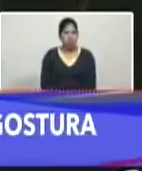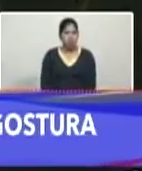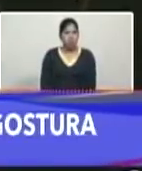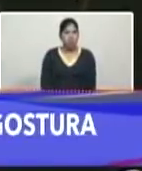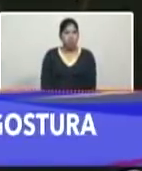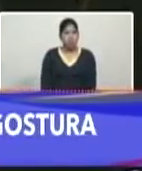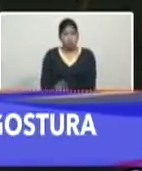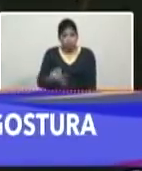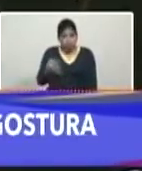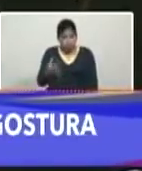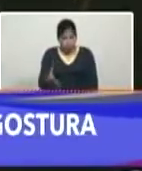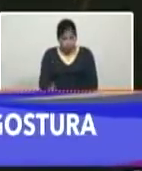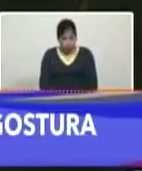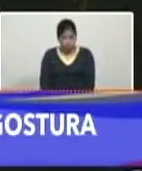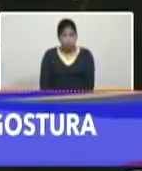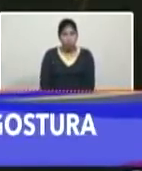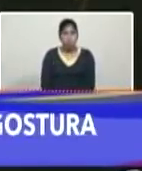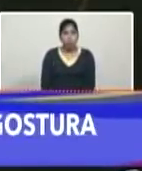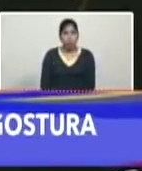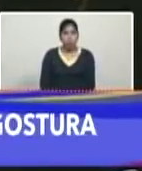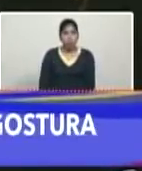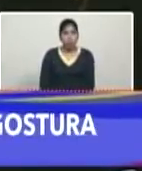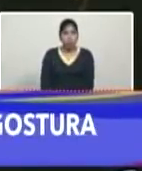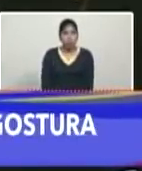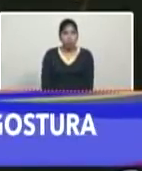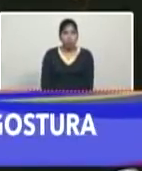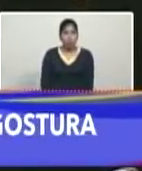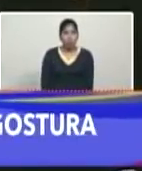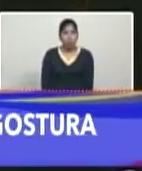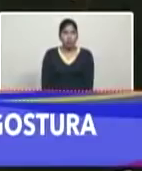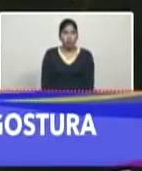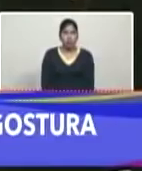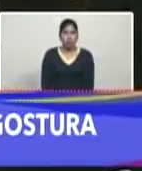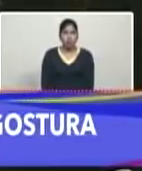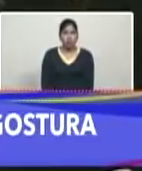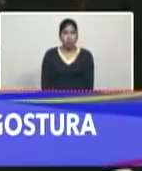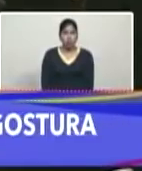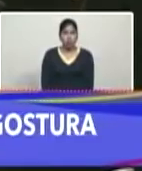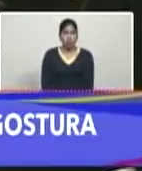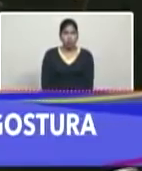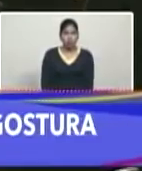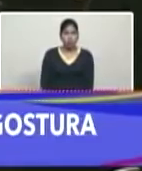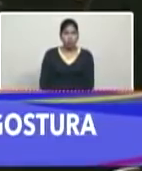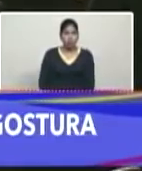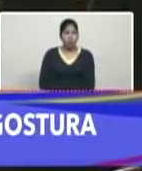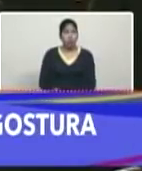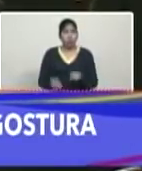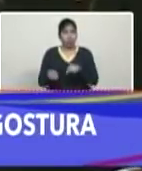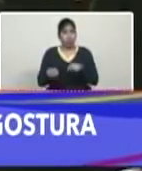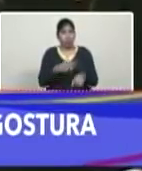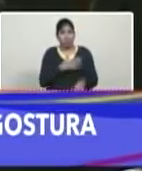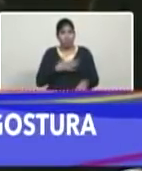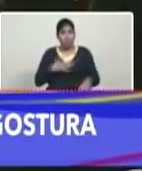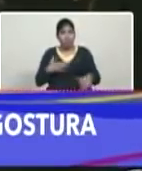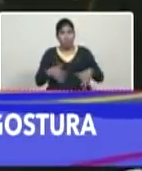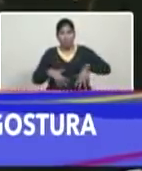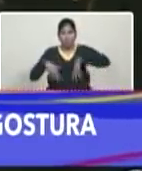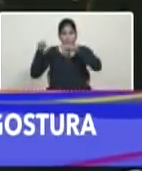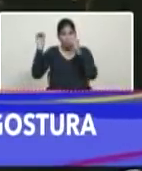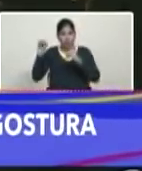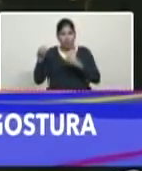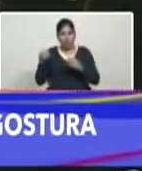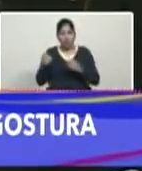Es la verdad. Nos roban 30 mil millones de dólares y ofrecen 4 migajas de una comida